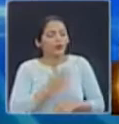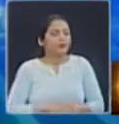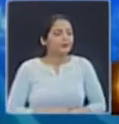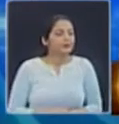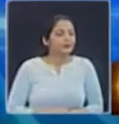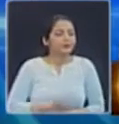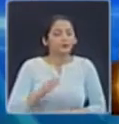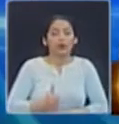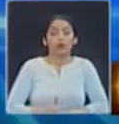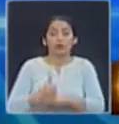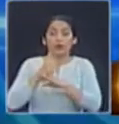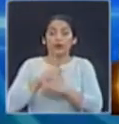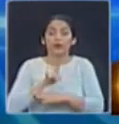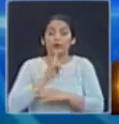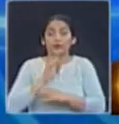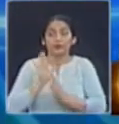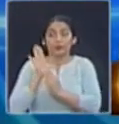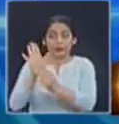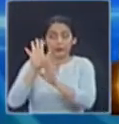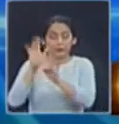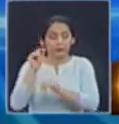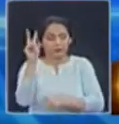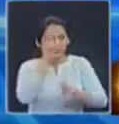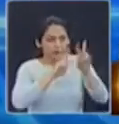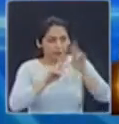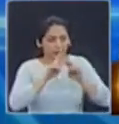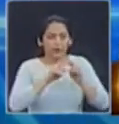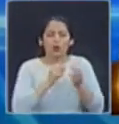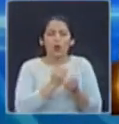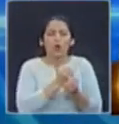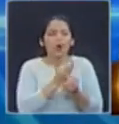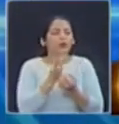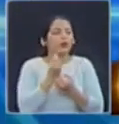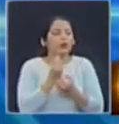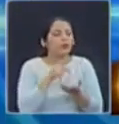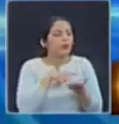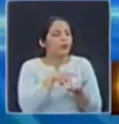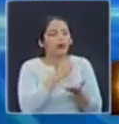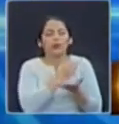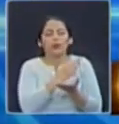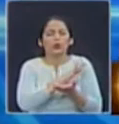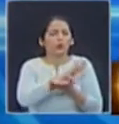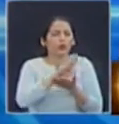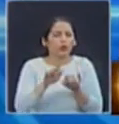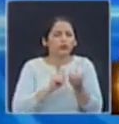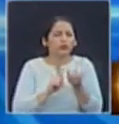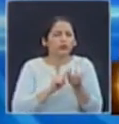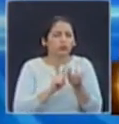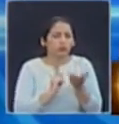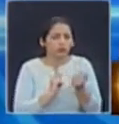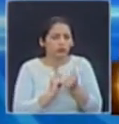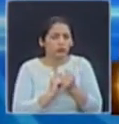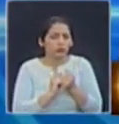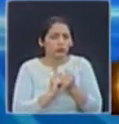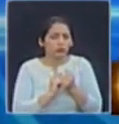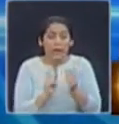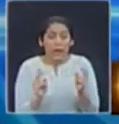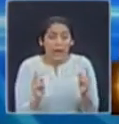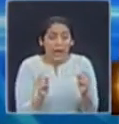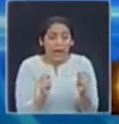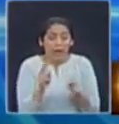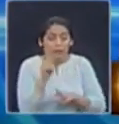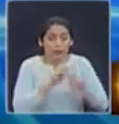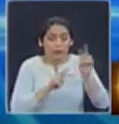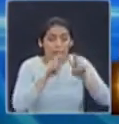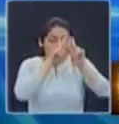autoridades norteamericanas. Esas auditorías, como usted comprende, las auditorías no son pues solamente voy, reviso y pongo un